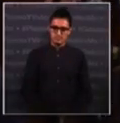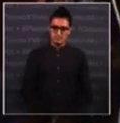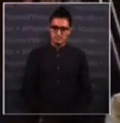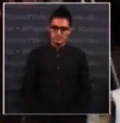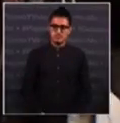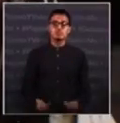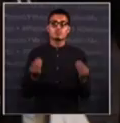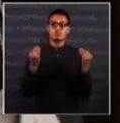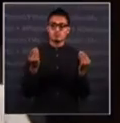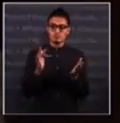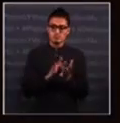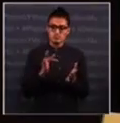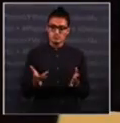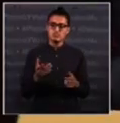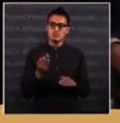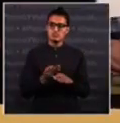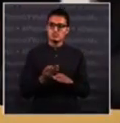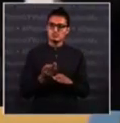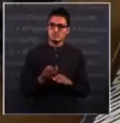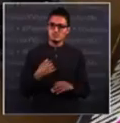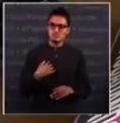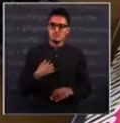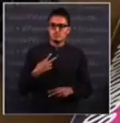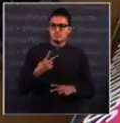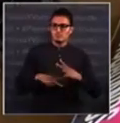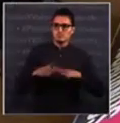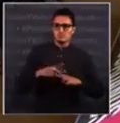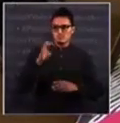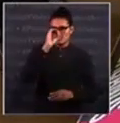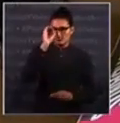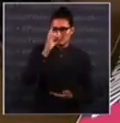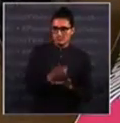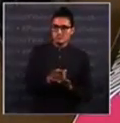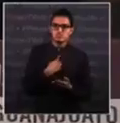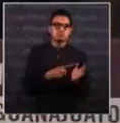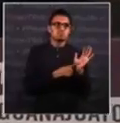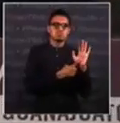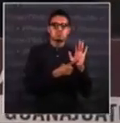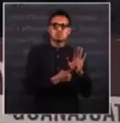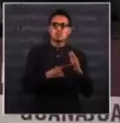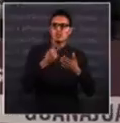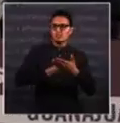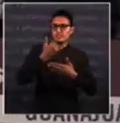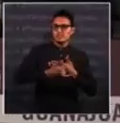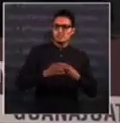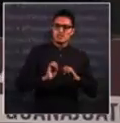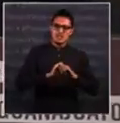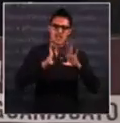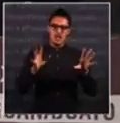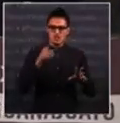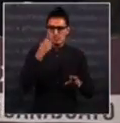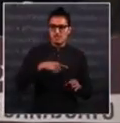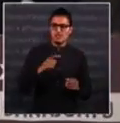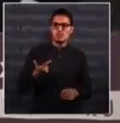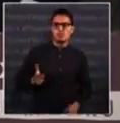Gracias por la oportunidad de dirigirme a todos ustedes con propuestas claras, que van a llevar a Guanajuato sin